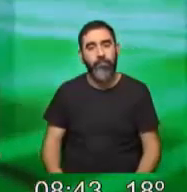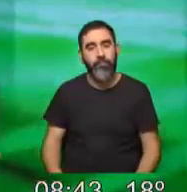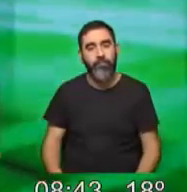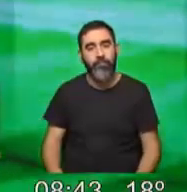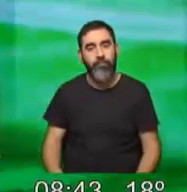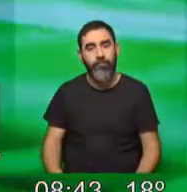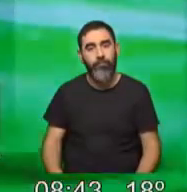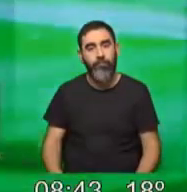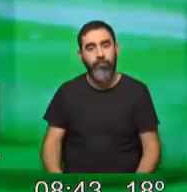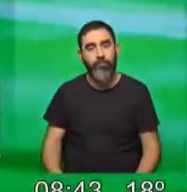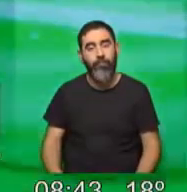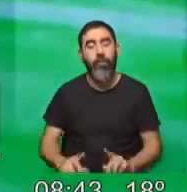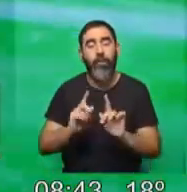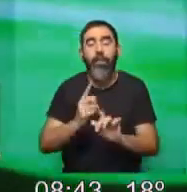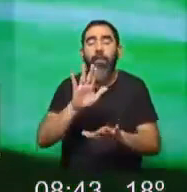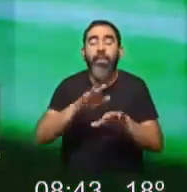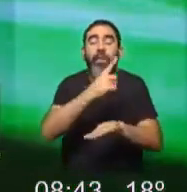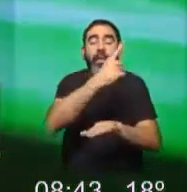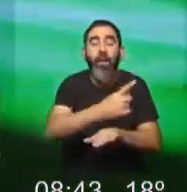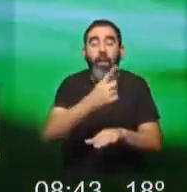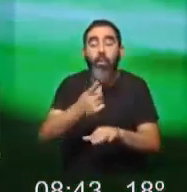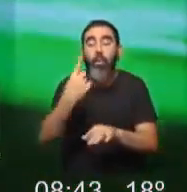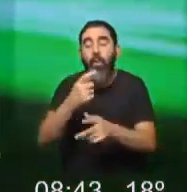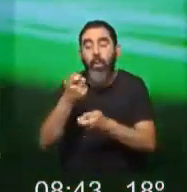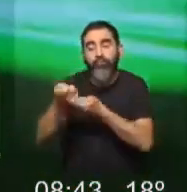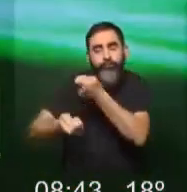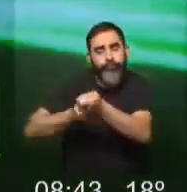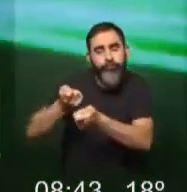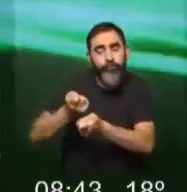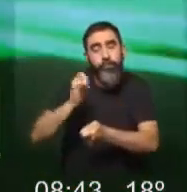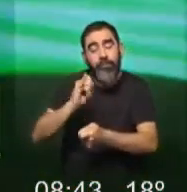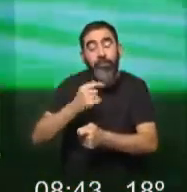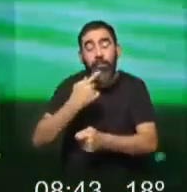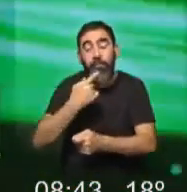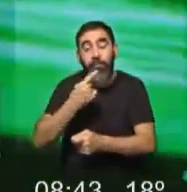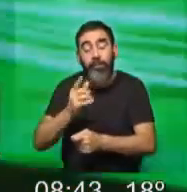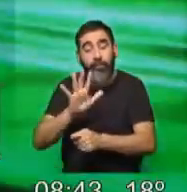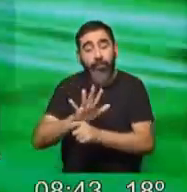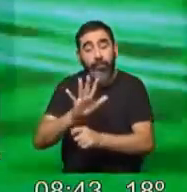También volvemos a la singularidad, pero el maltrato es una cuestión de que sí habla de una